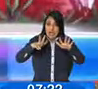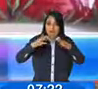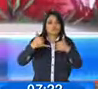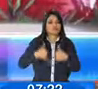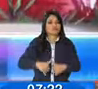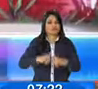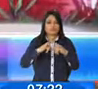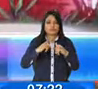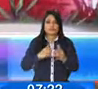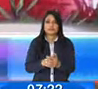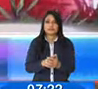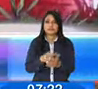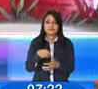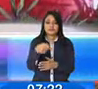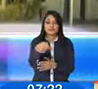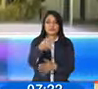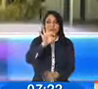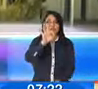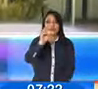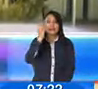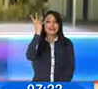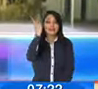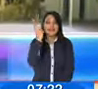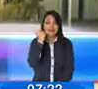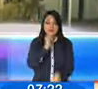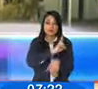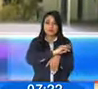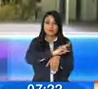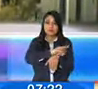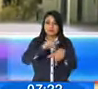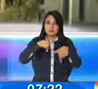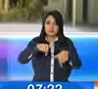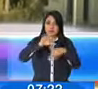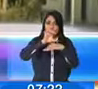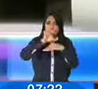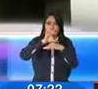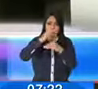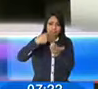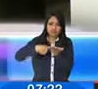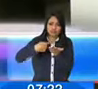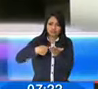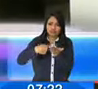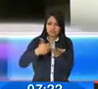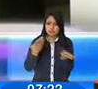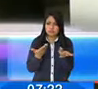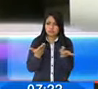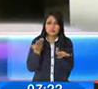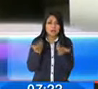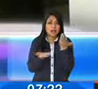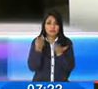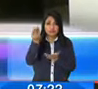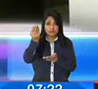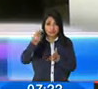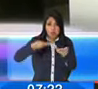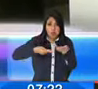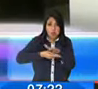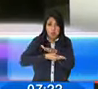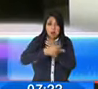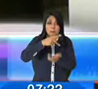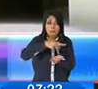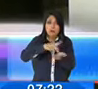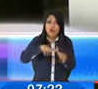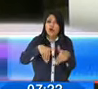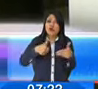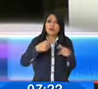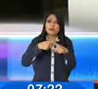continúan. Durante los próximos 90 días, la Fiscalía General del Estado deberá determinar la procedencia del supuesto pago recibido por el